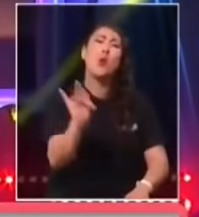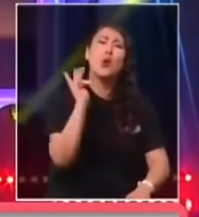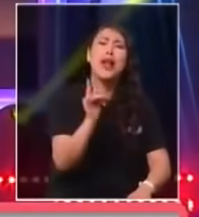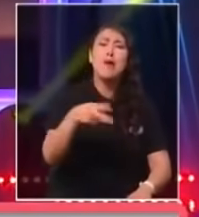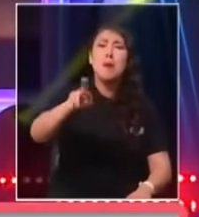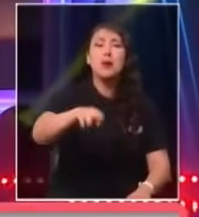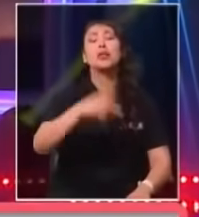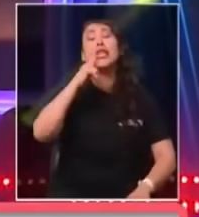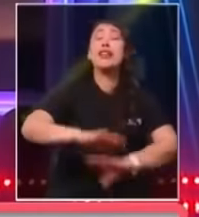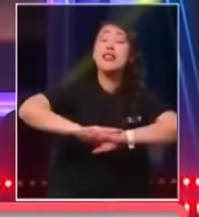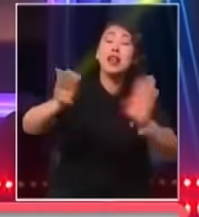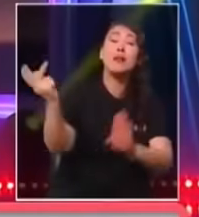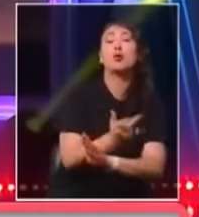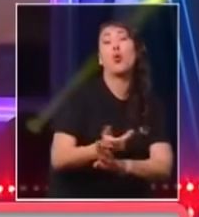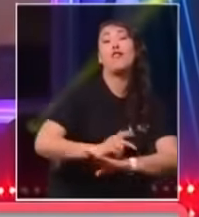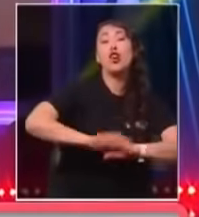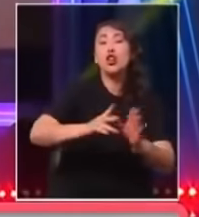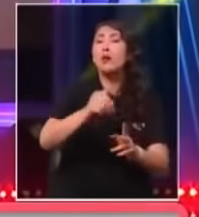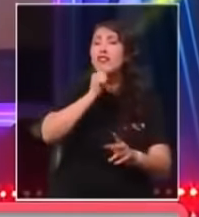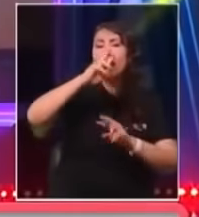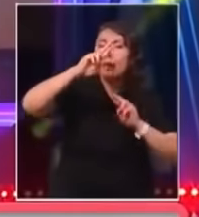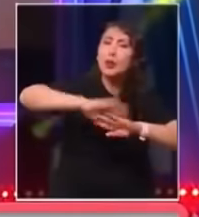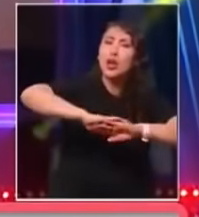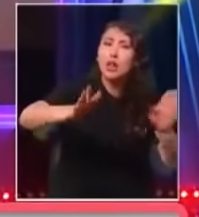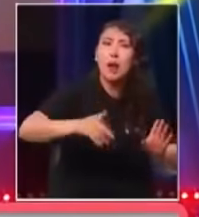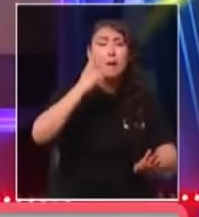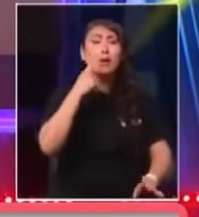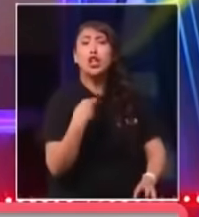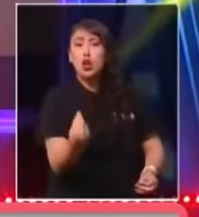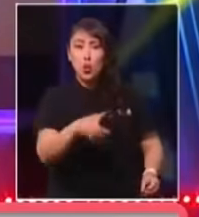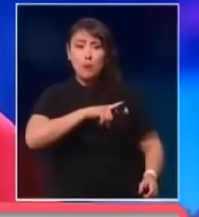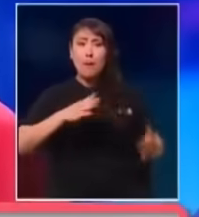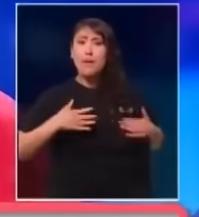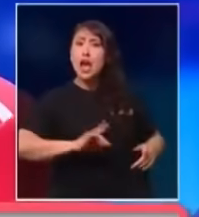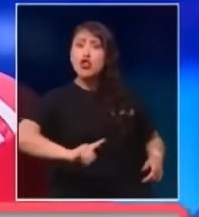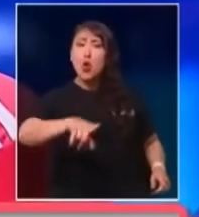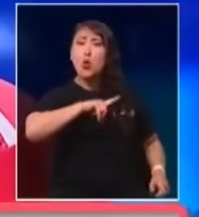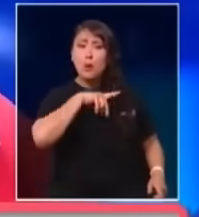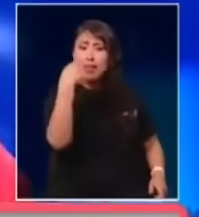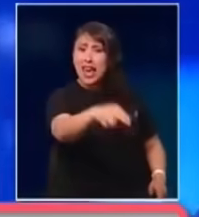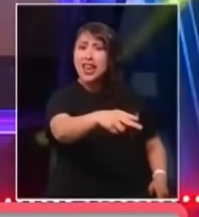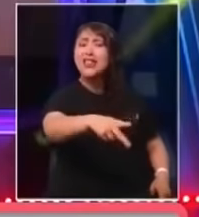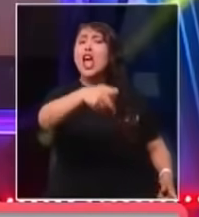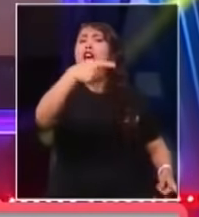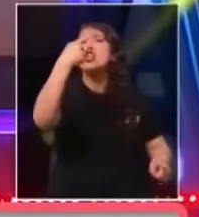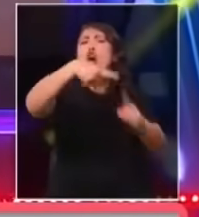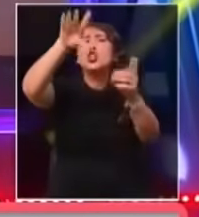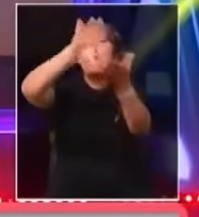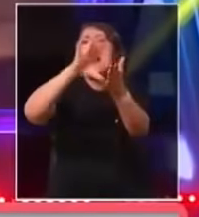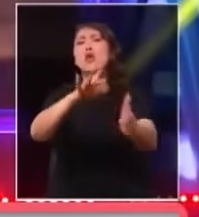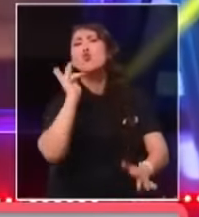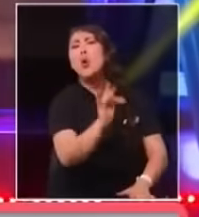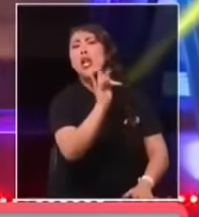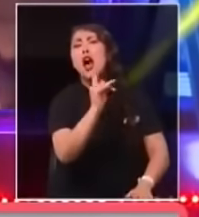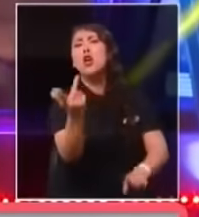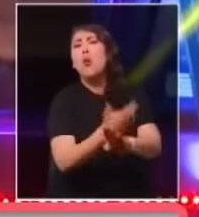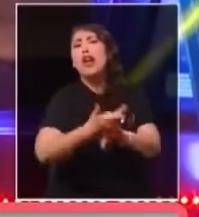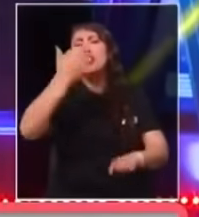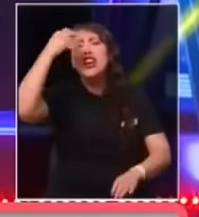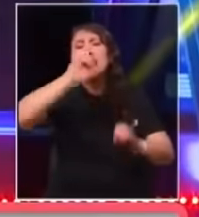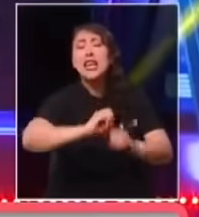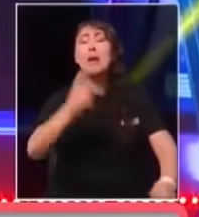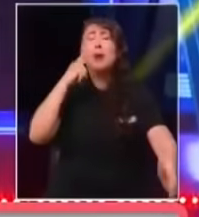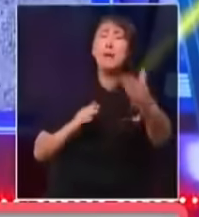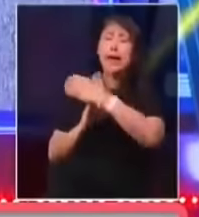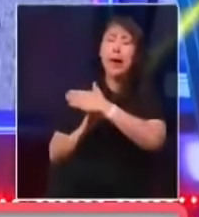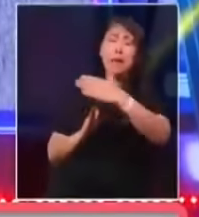tu huevo, weón. No, ¿sabes qué buena falta de respeto, weón? ¿Dónde, gancho? Si la culpa no la tengo yo, la culpa la tiene este gringo culiado. Please stop. La wea, po. No, stop. No, no,